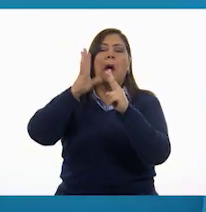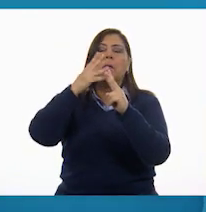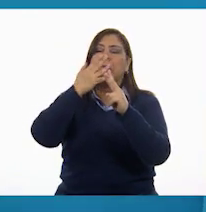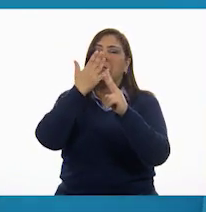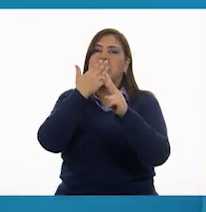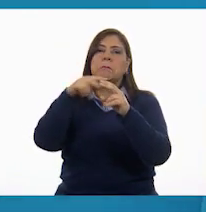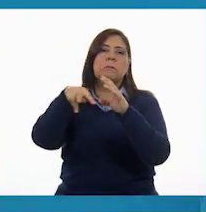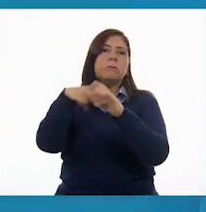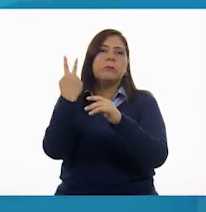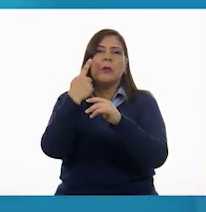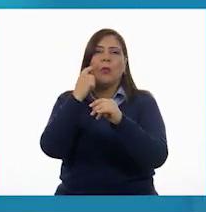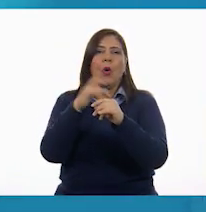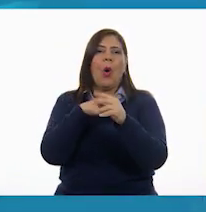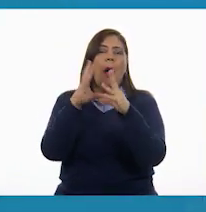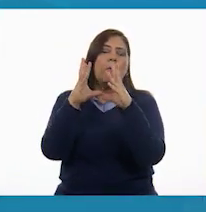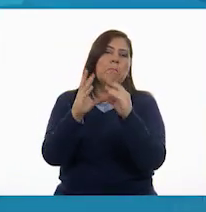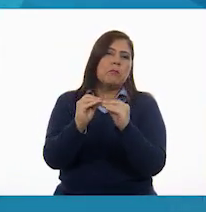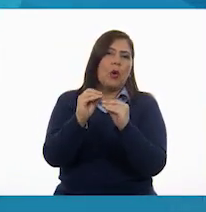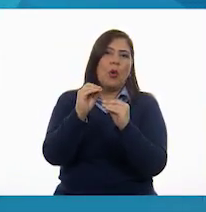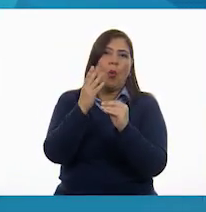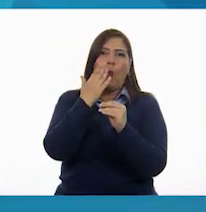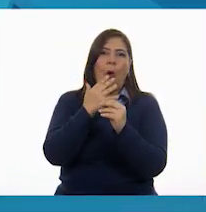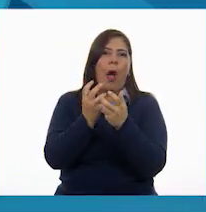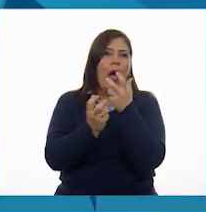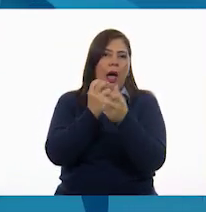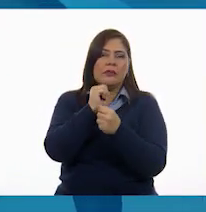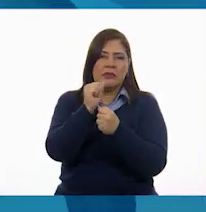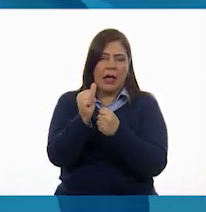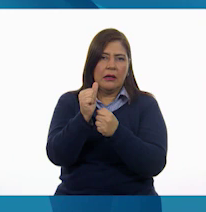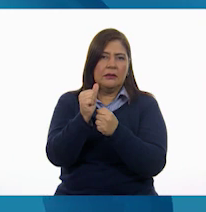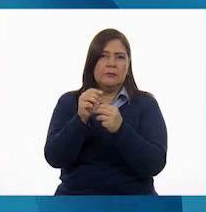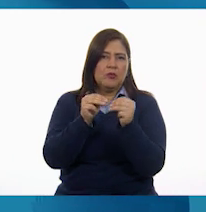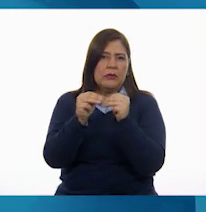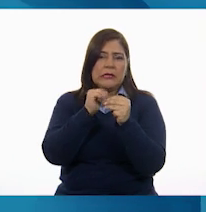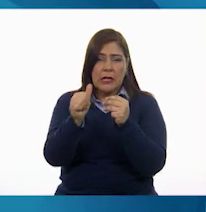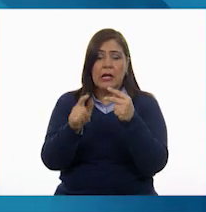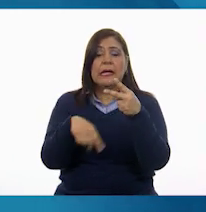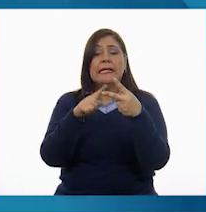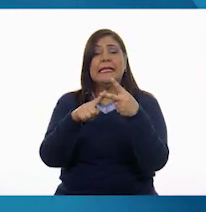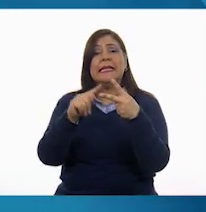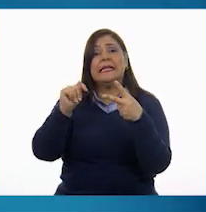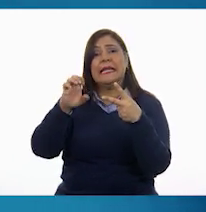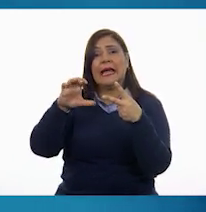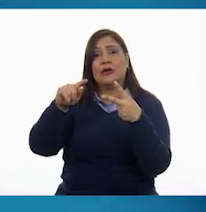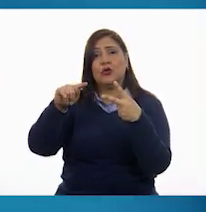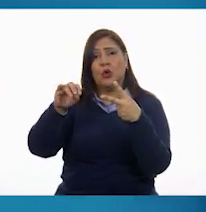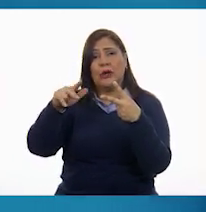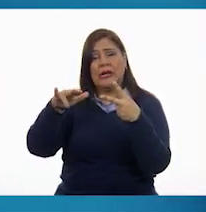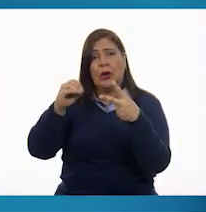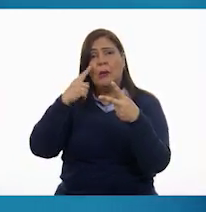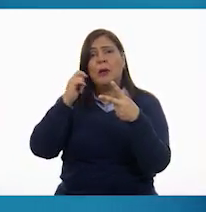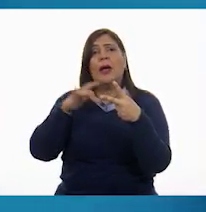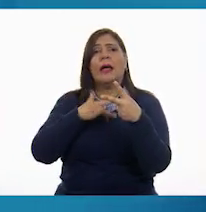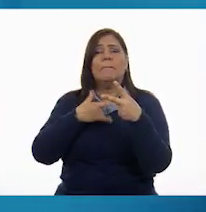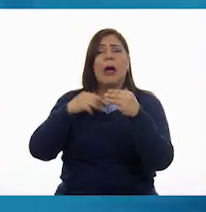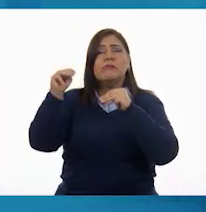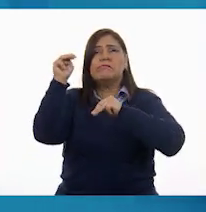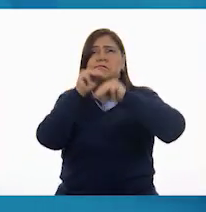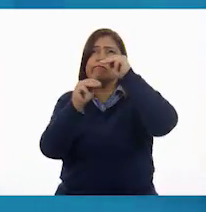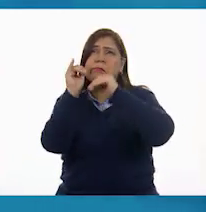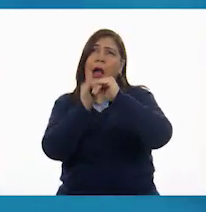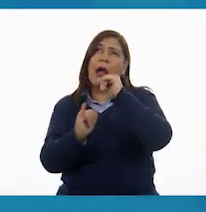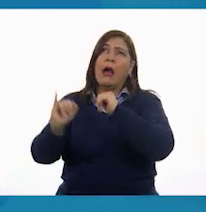Existen algunos lagos. El tectónico, que se encuentra en las depresiones que hay en las montañas